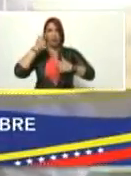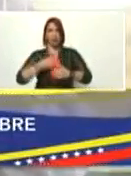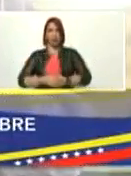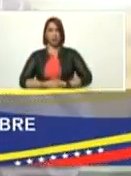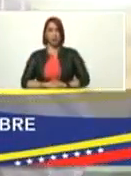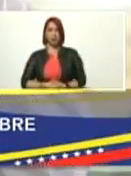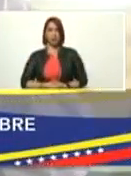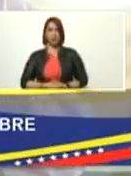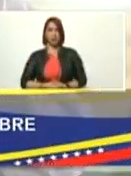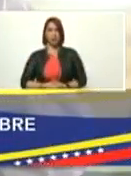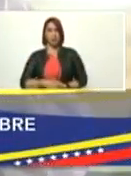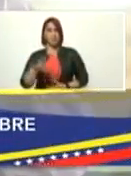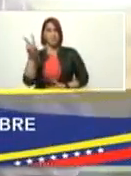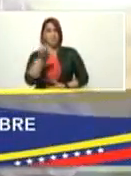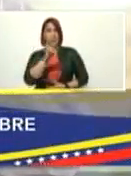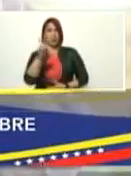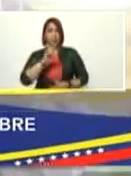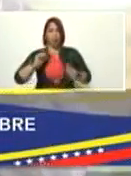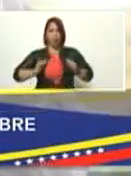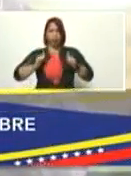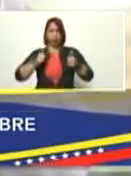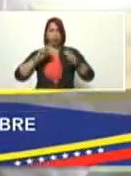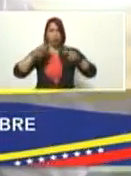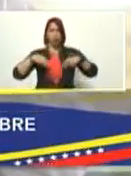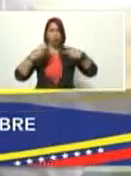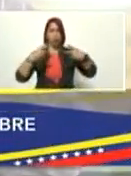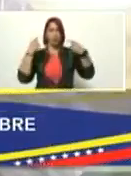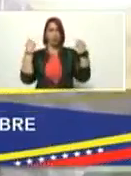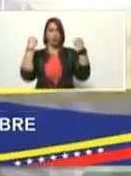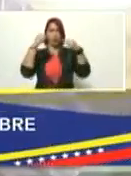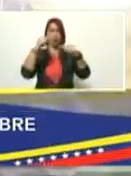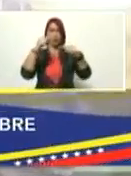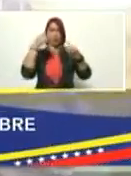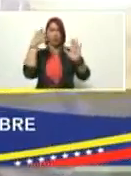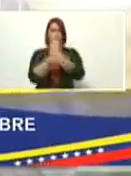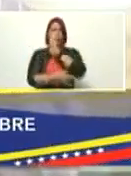Chávez, que en Venezuela se inició una nueva etapa de los